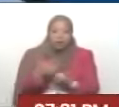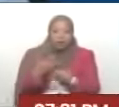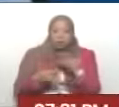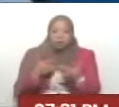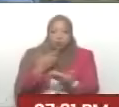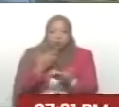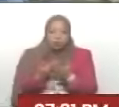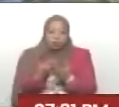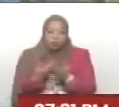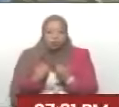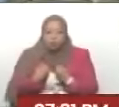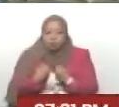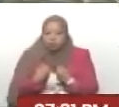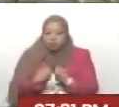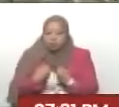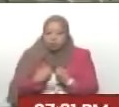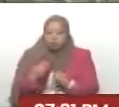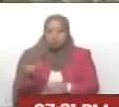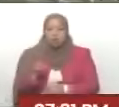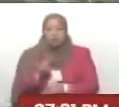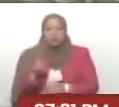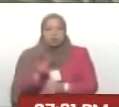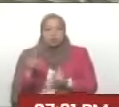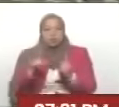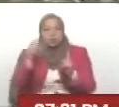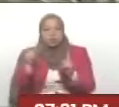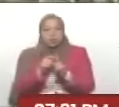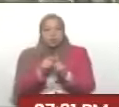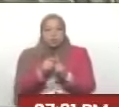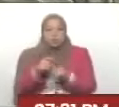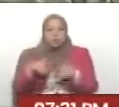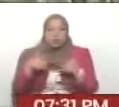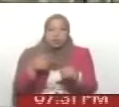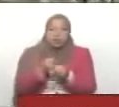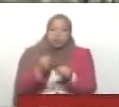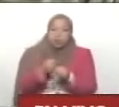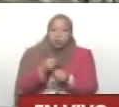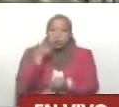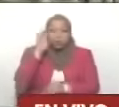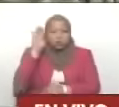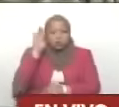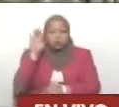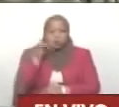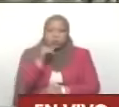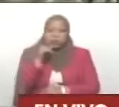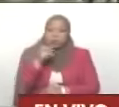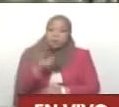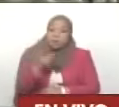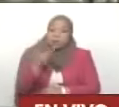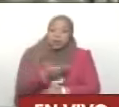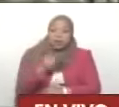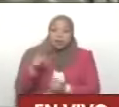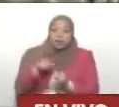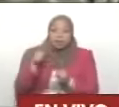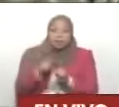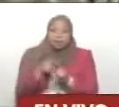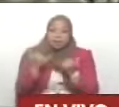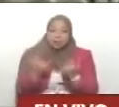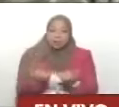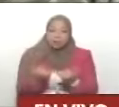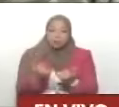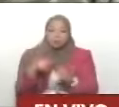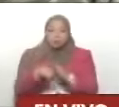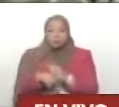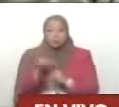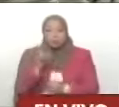toda se ha llenado de un espíritu, de unas ganas de trabajar por el futuro. Y hoy la esperanza crece, por eso es que